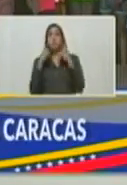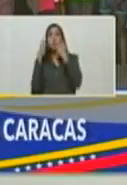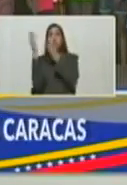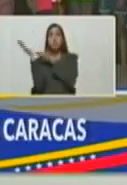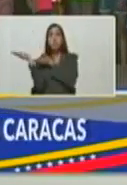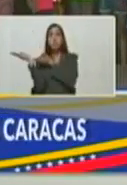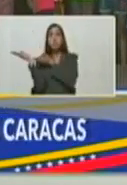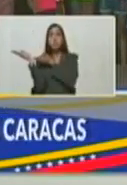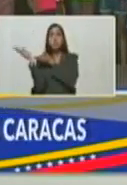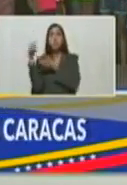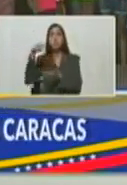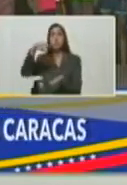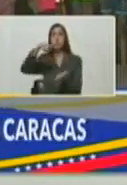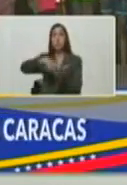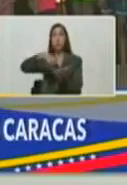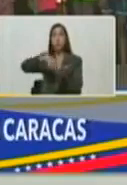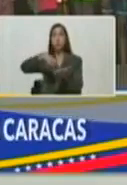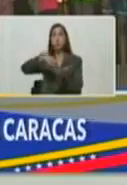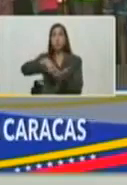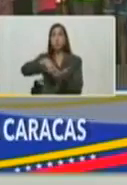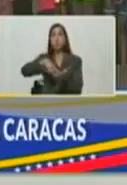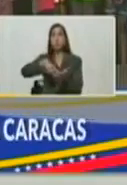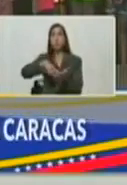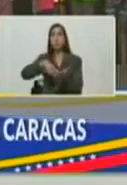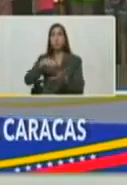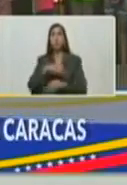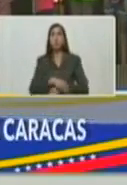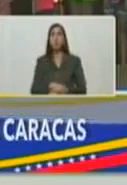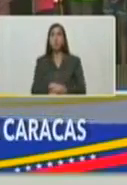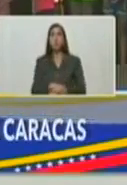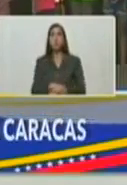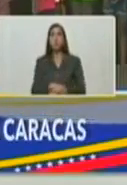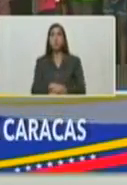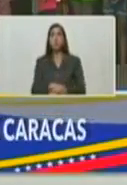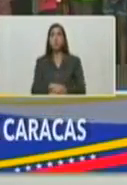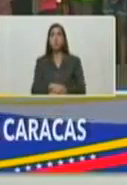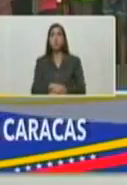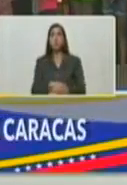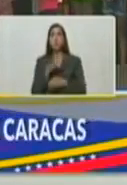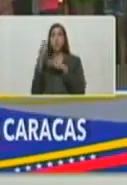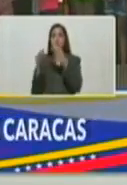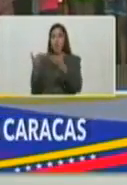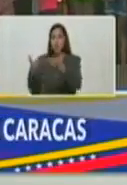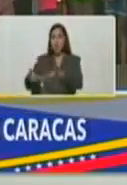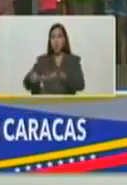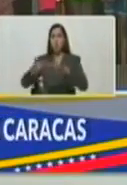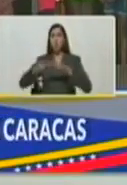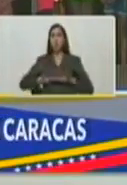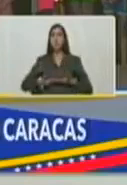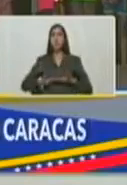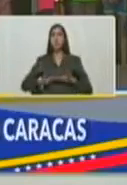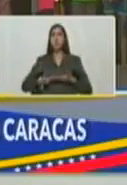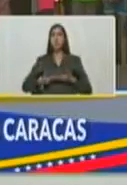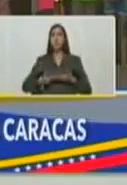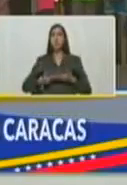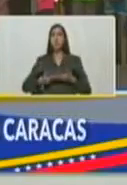No se ve el botón, tienen que abrirla. Se ve, mira lo que me regalaron aquí. ¿Ah?